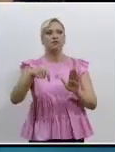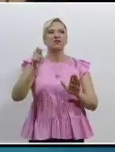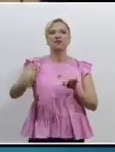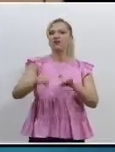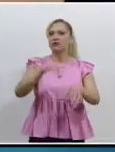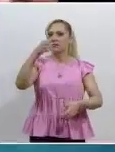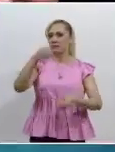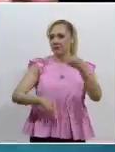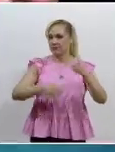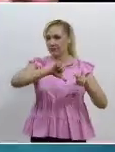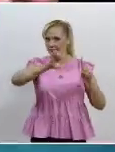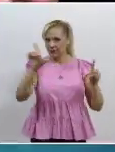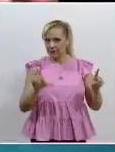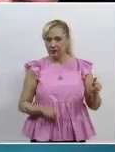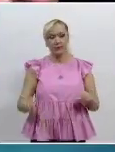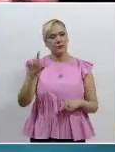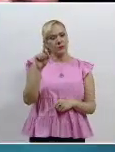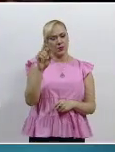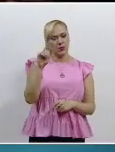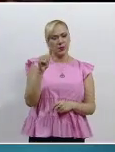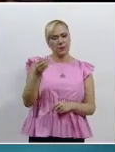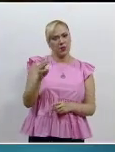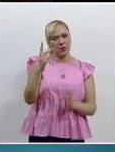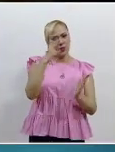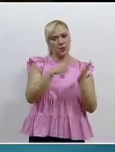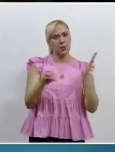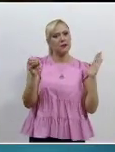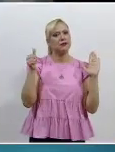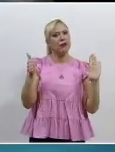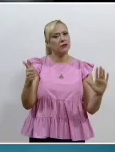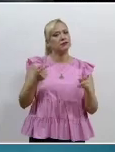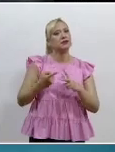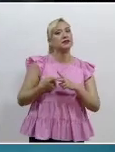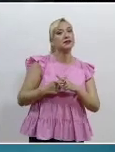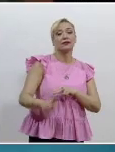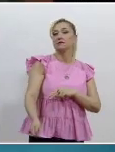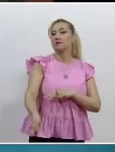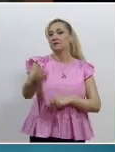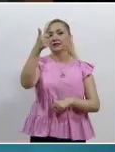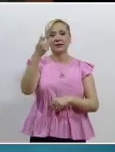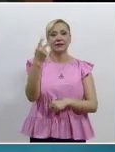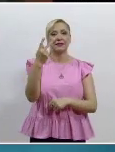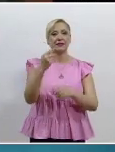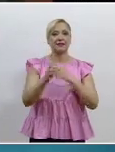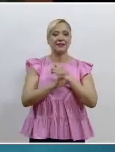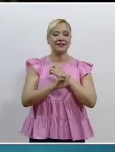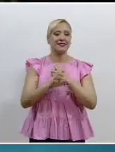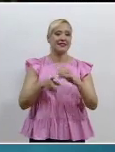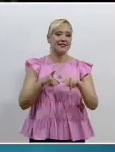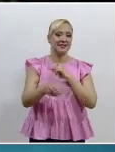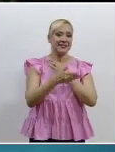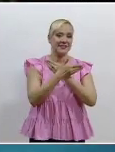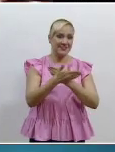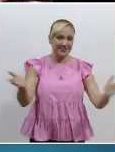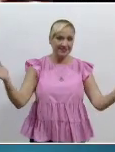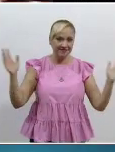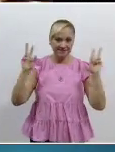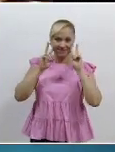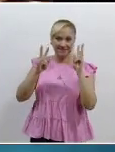la Federación. Fue el 29 de mayo de 2006 cuando comenzó transmisiones formalmente el canal del Poder Judicial